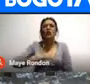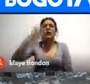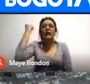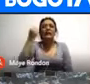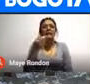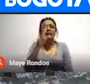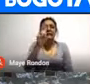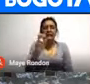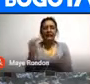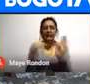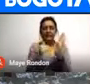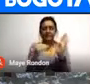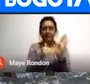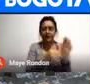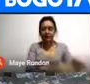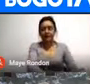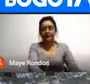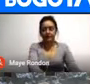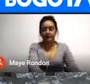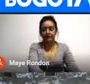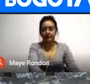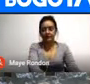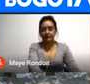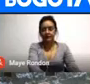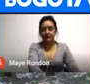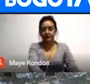.500 años Porque he sido